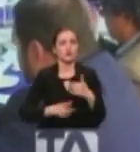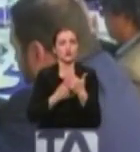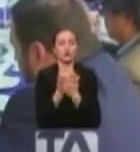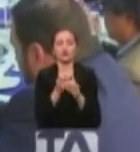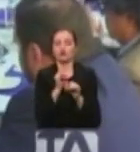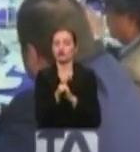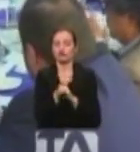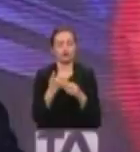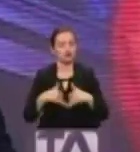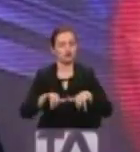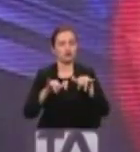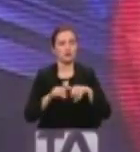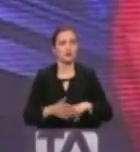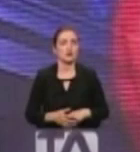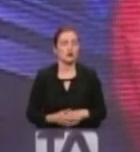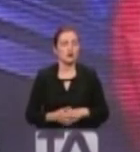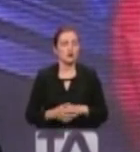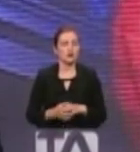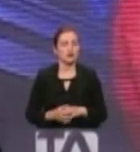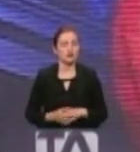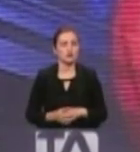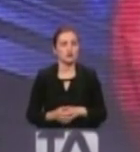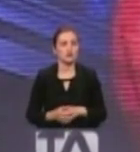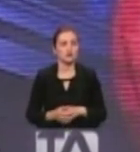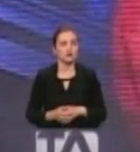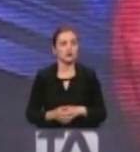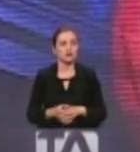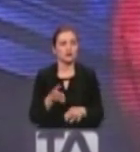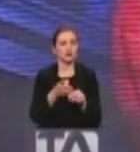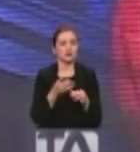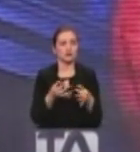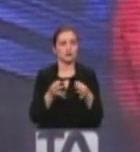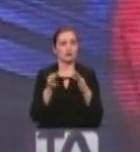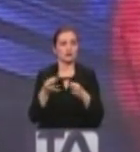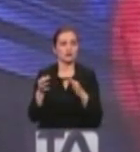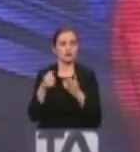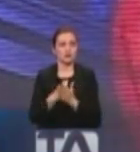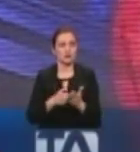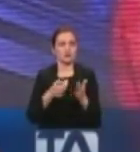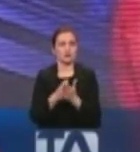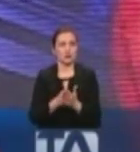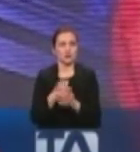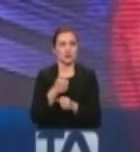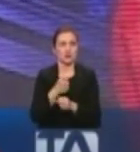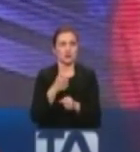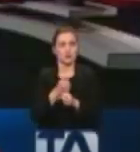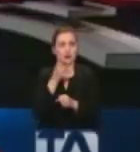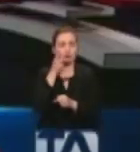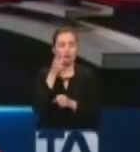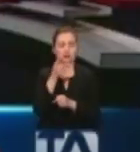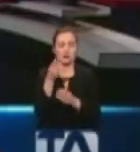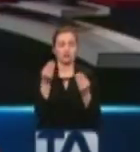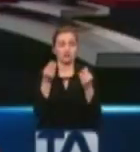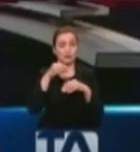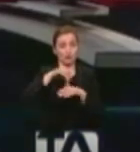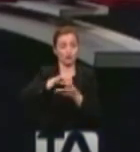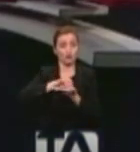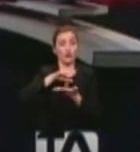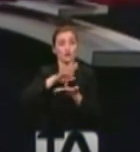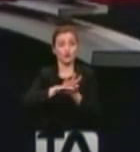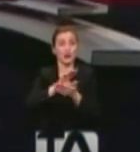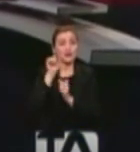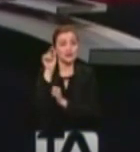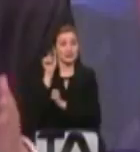la institucionalidad. Lo que busca es mecanismos para poder lograr esta eficiencia en el sector público. Para este experto